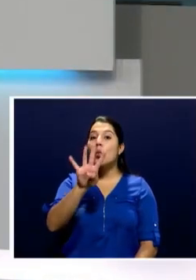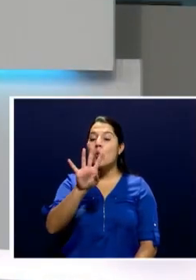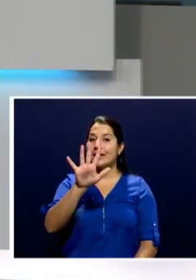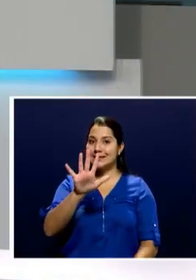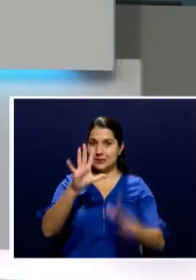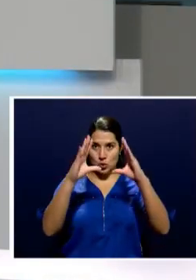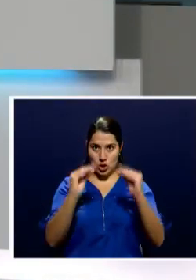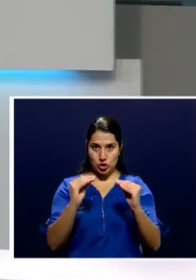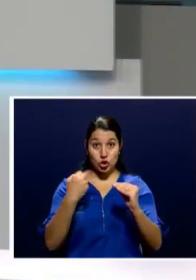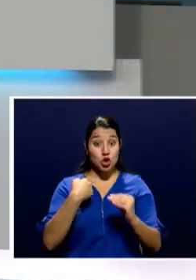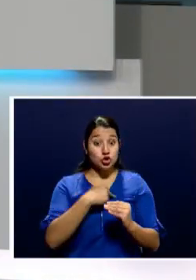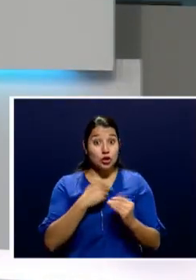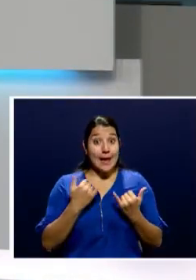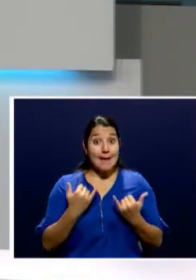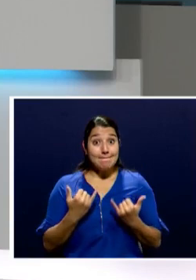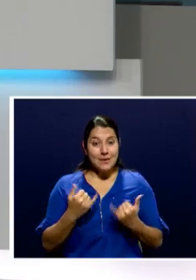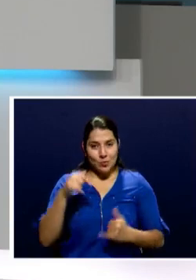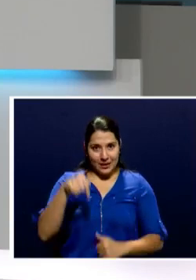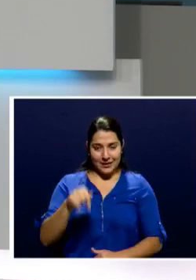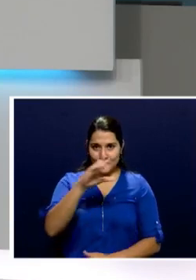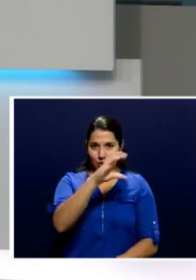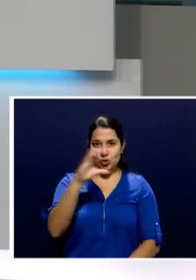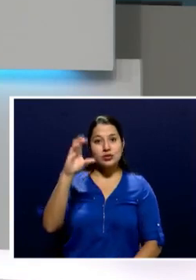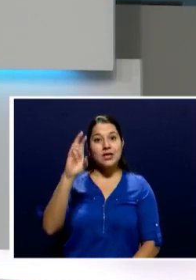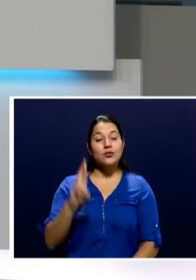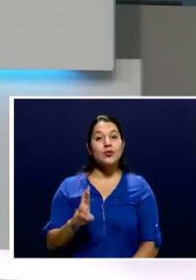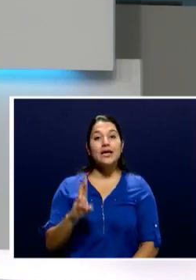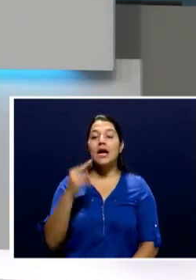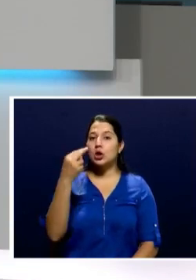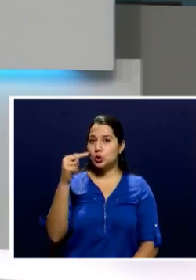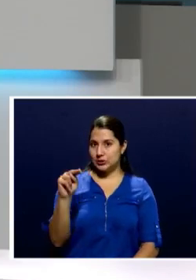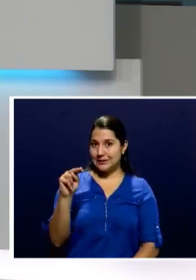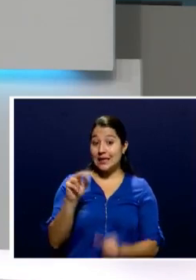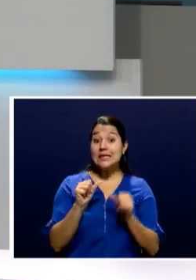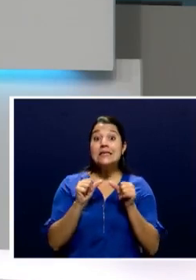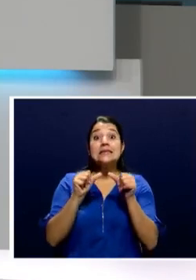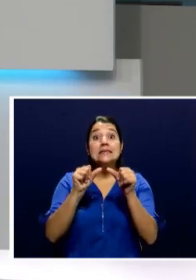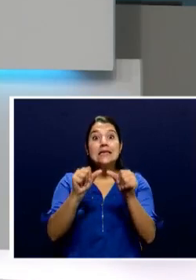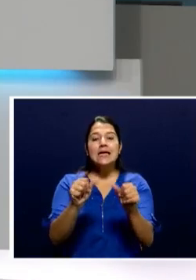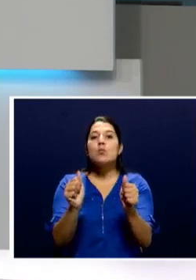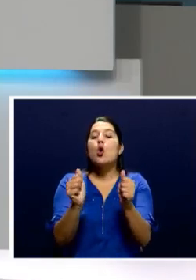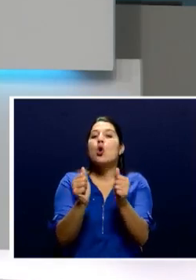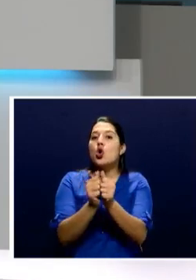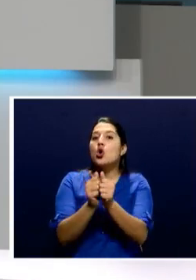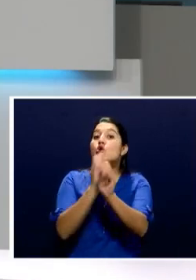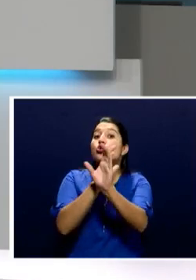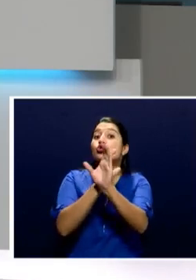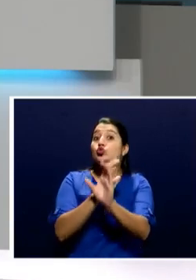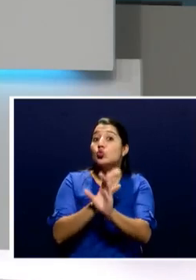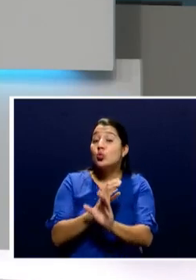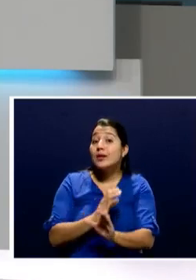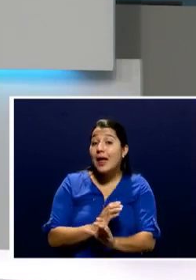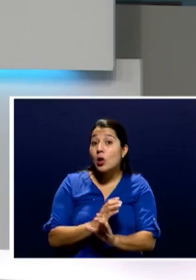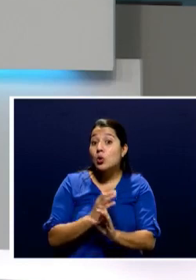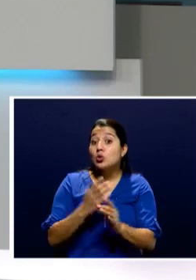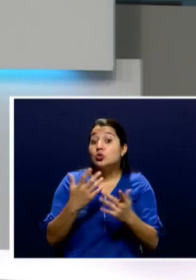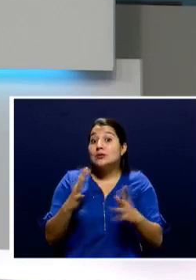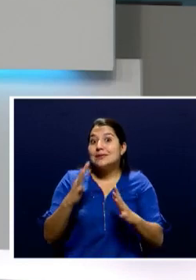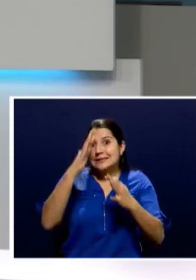7:45 de la noche, estamos en vivo en Costa Rica Noticias, siguiendo con el paquete de medidas que se están tomando